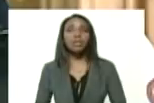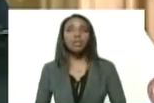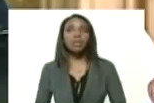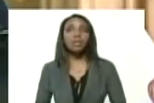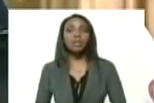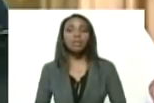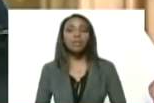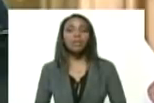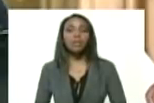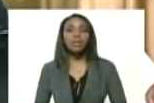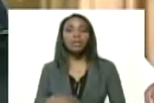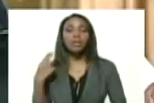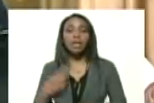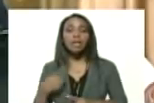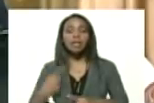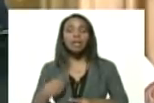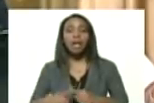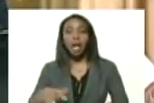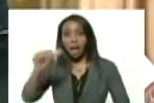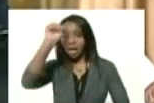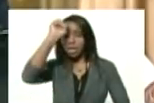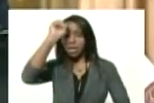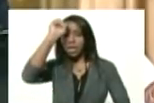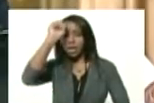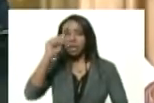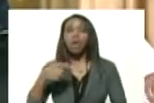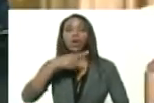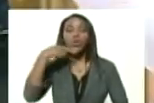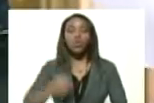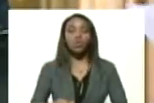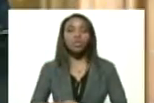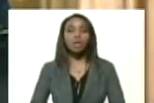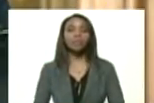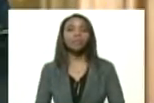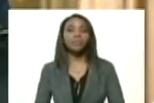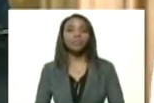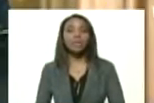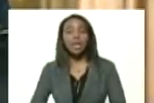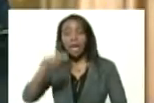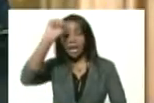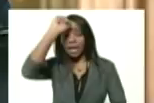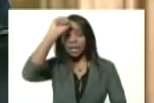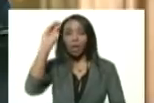islandia india india decretaron